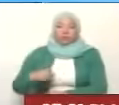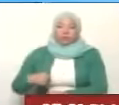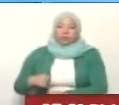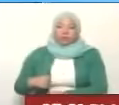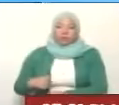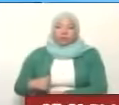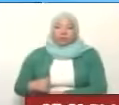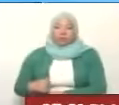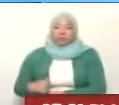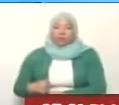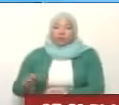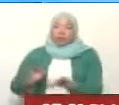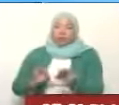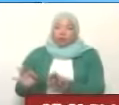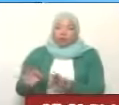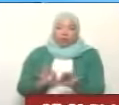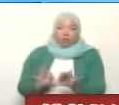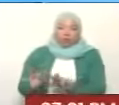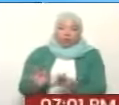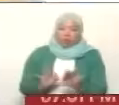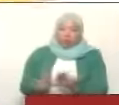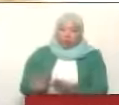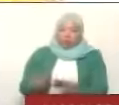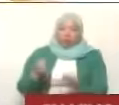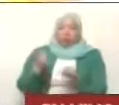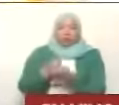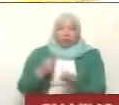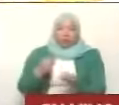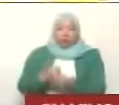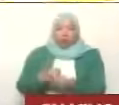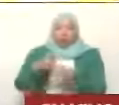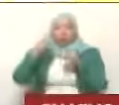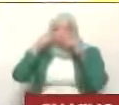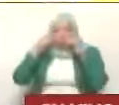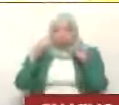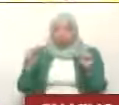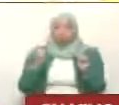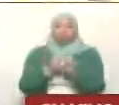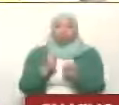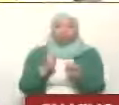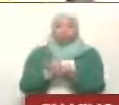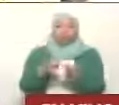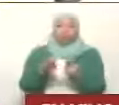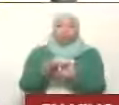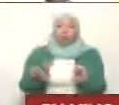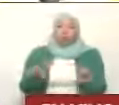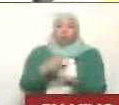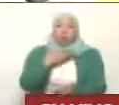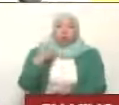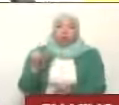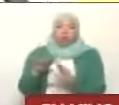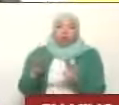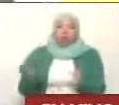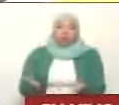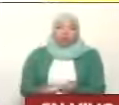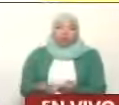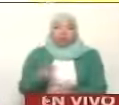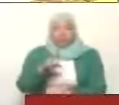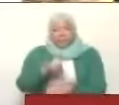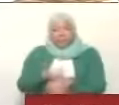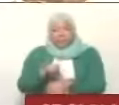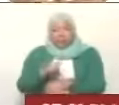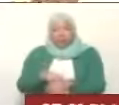con la mejor preparación científica y profesional que se pueda tener en este mundo. Nuestros médicos y